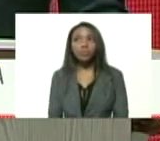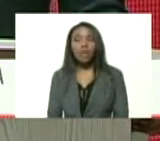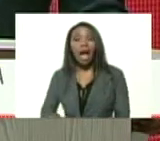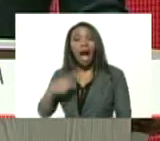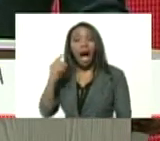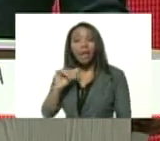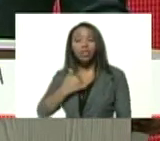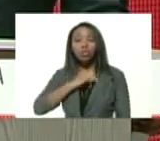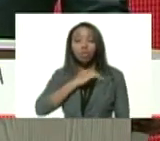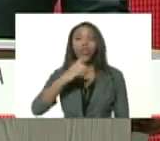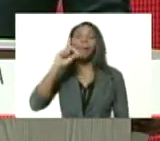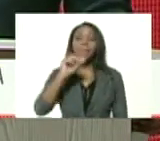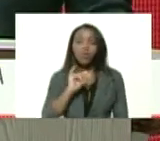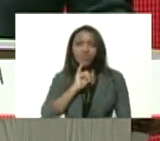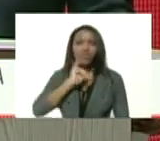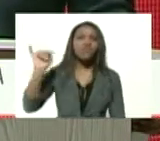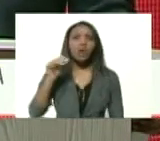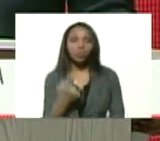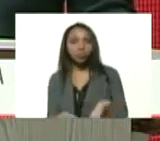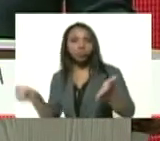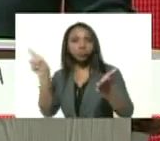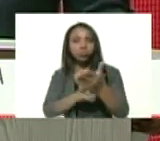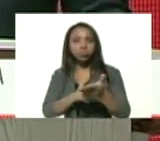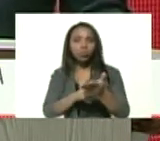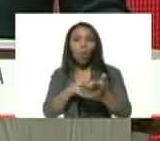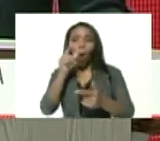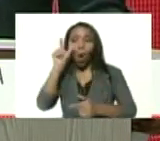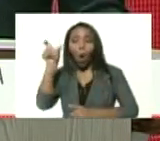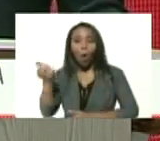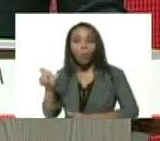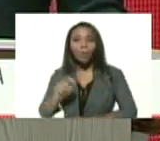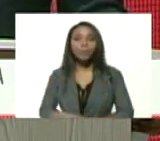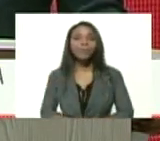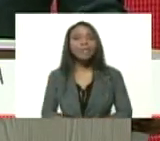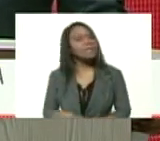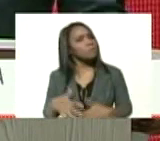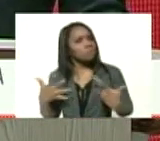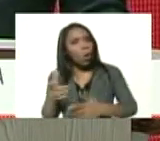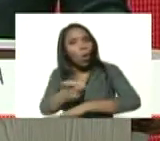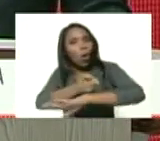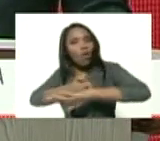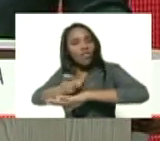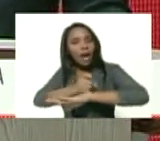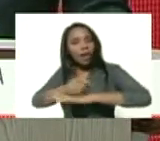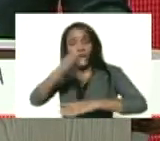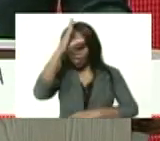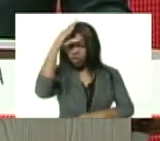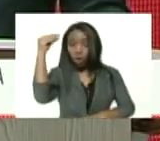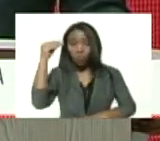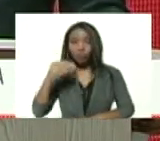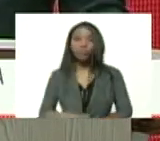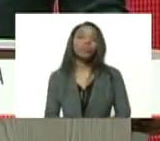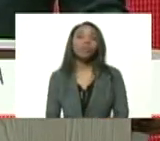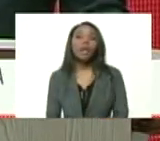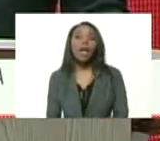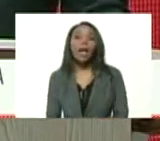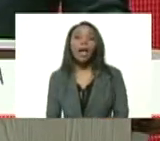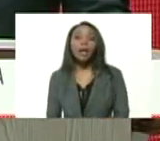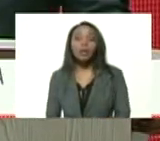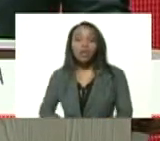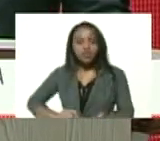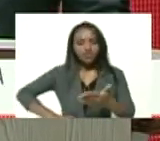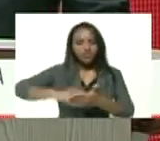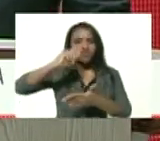Habíamos denunciado también, y lo ratifica Alcalá Cordones, que el gobierno de Donald Trump ha